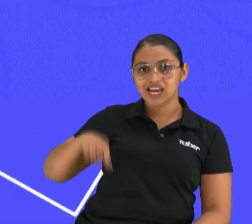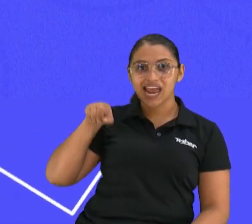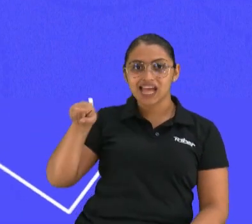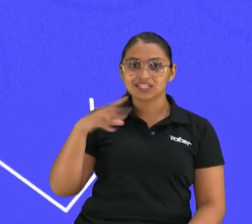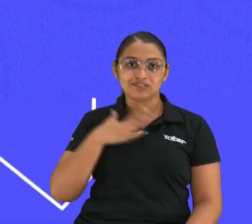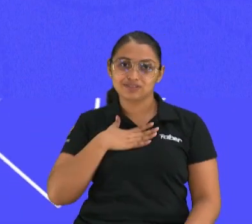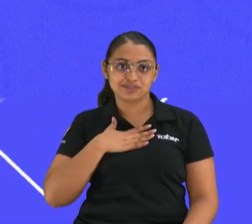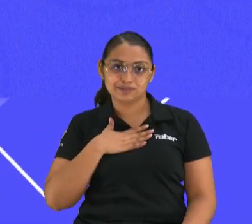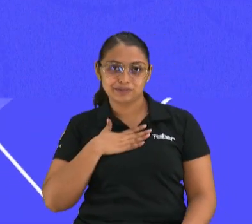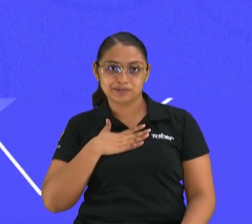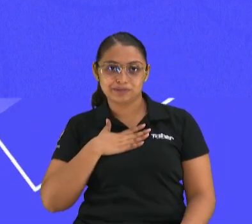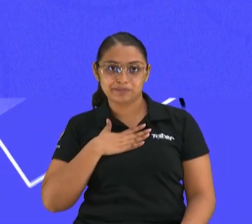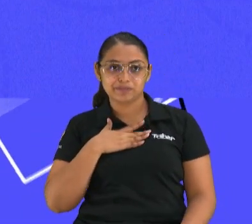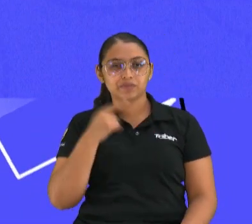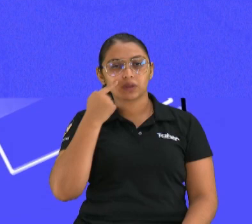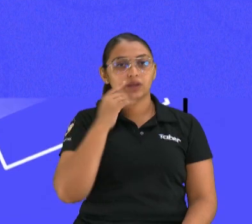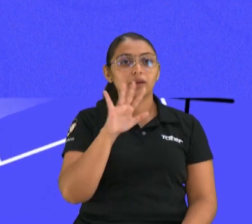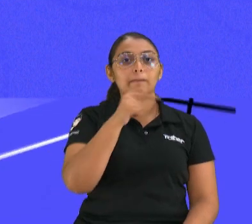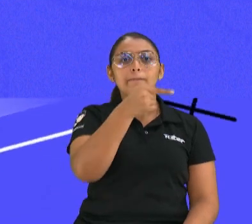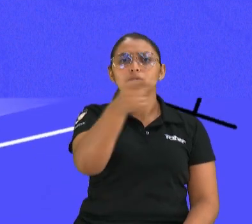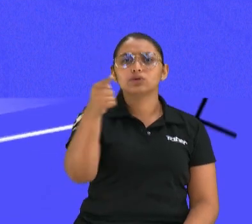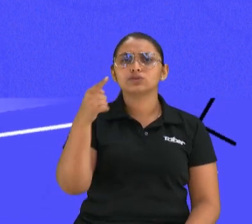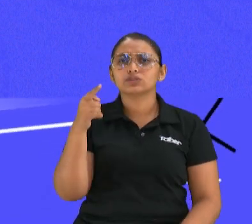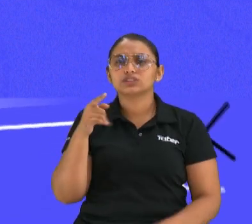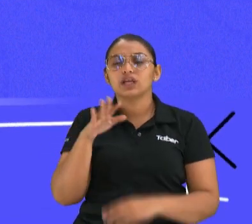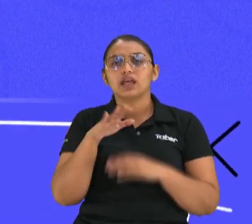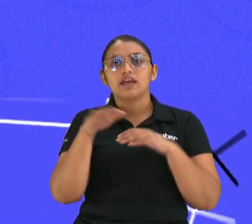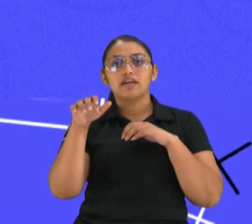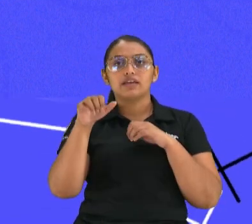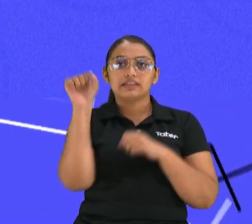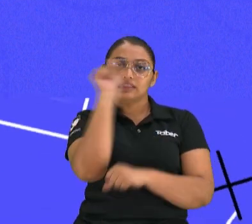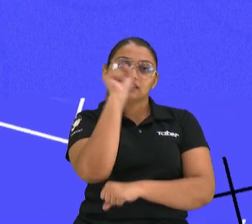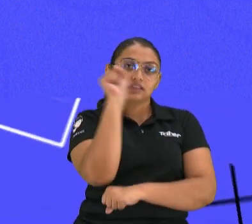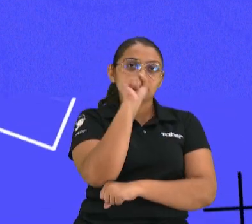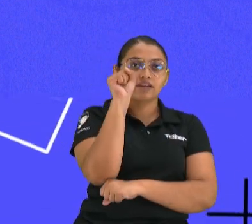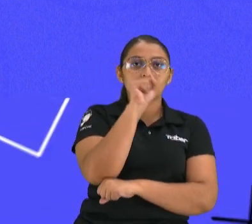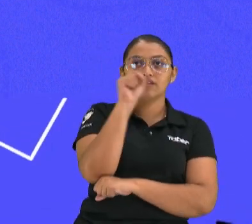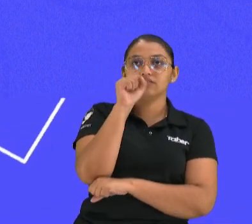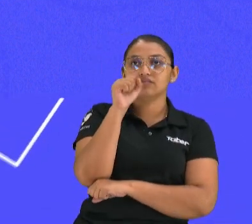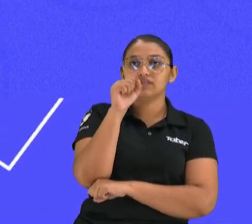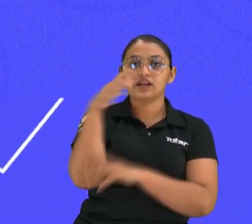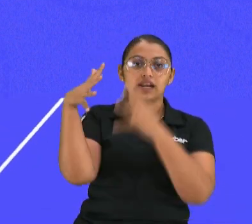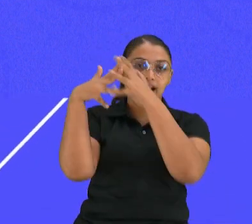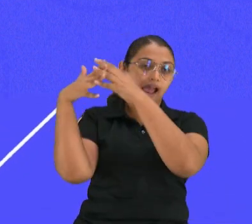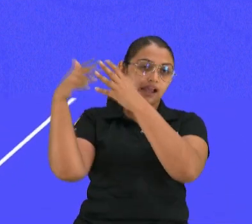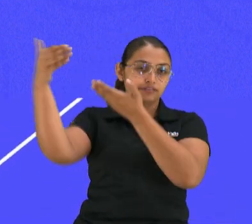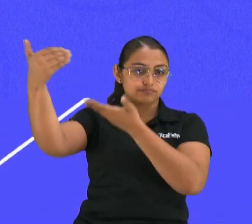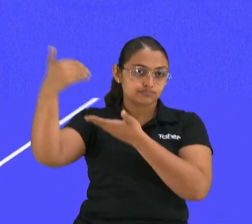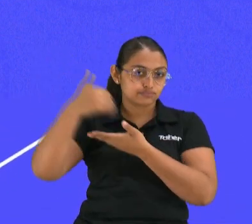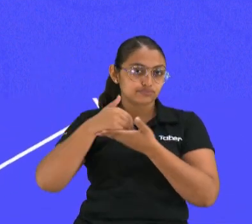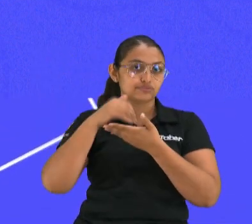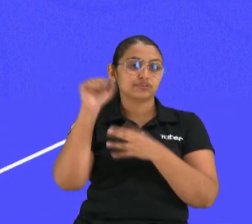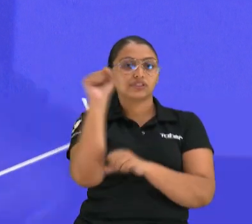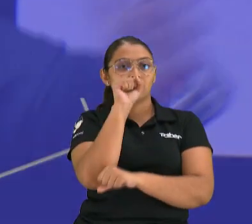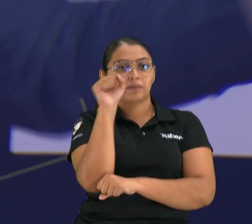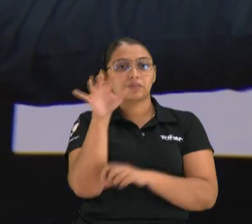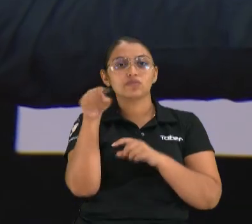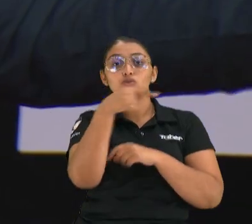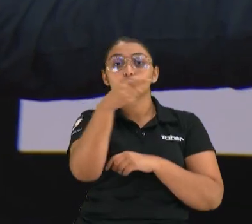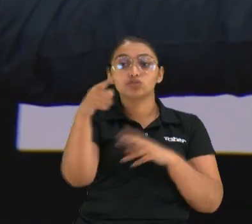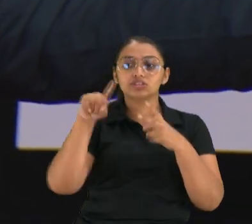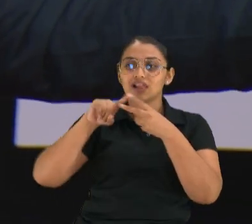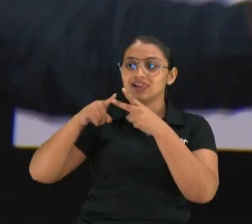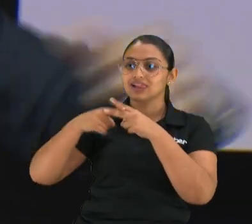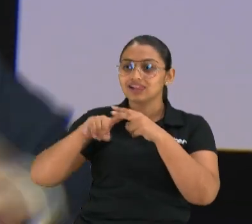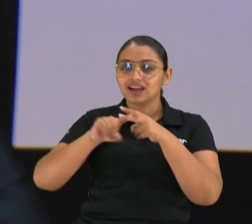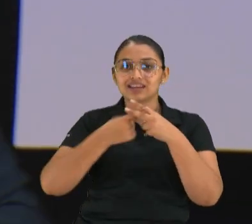usted que es importador de vehículos que ha tirado un montón de gente usted que tiene un taller que ha estimado un montón de gente un gesto